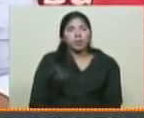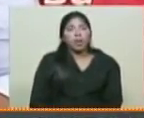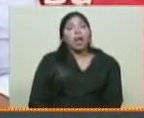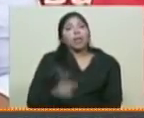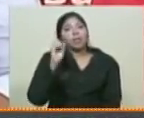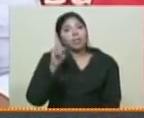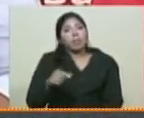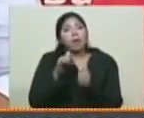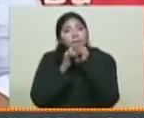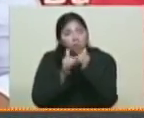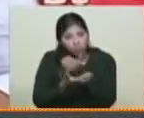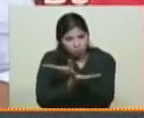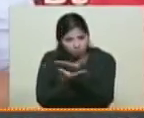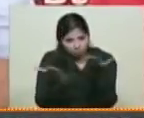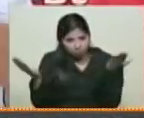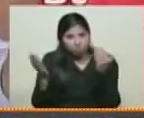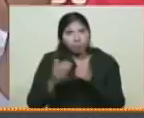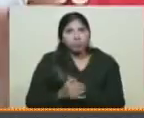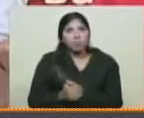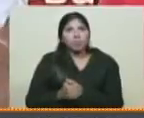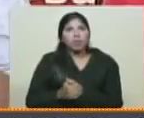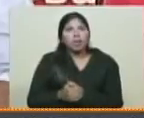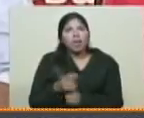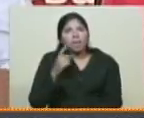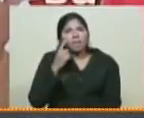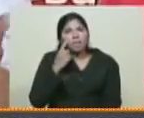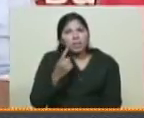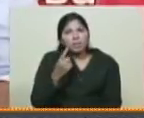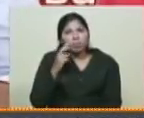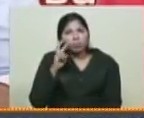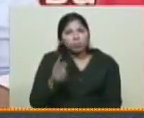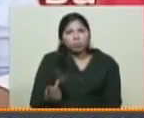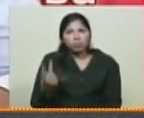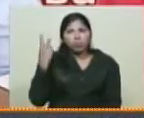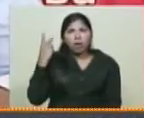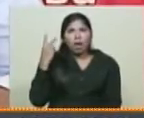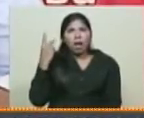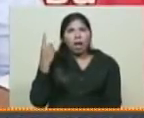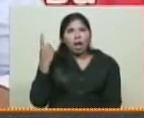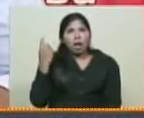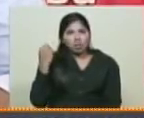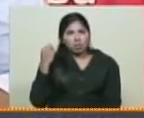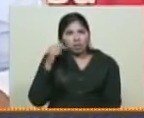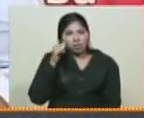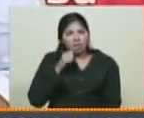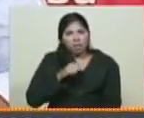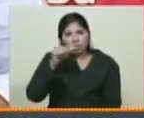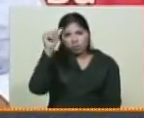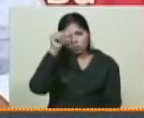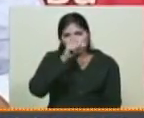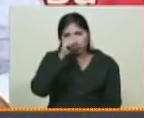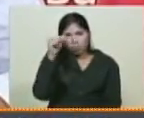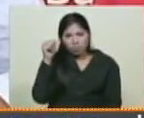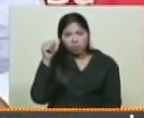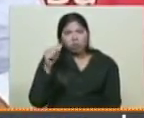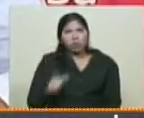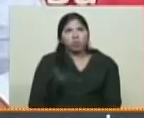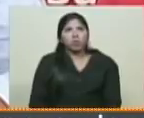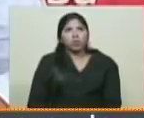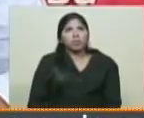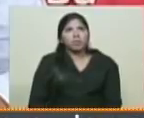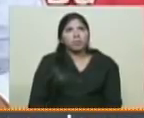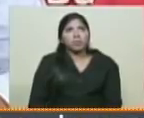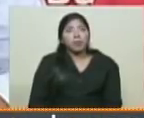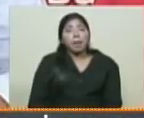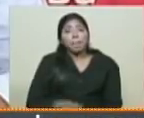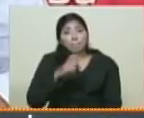informamos al pueblo de Venezuela lo que vimos el día de ayer y el día sábado. Este 6 y 7 de enero, el presidente